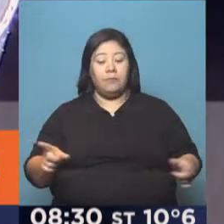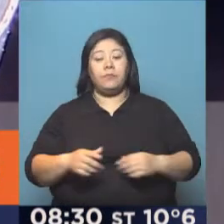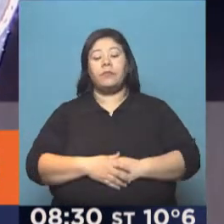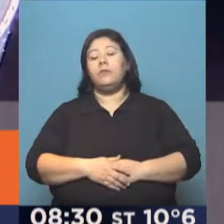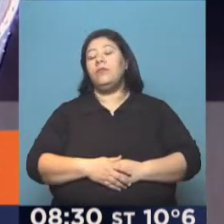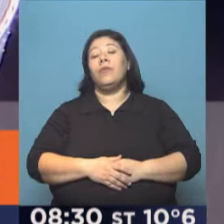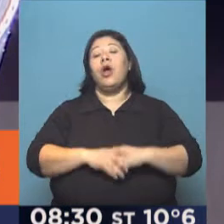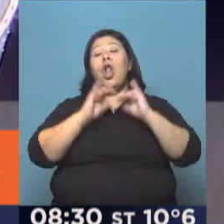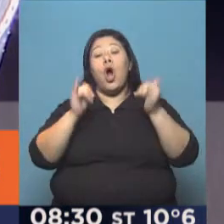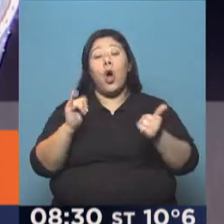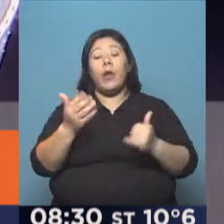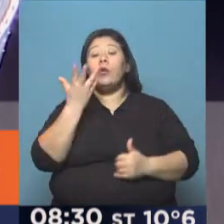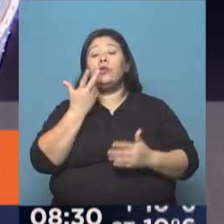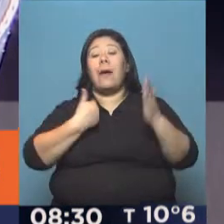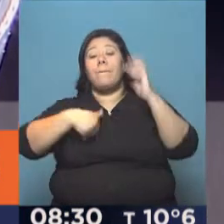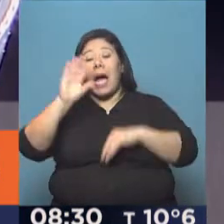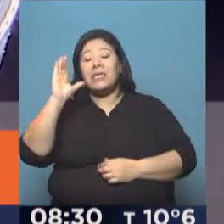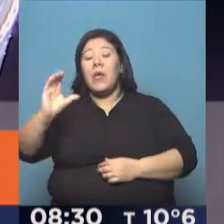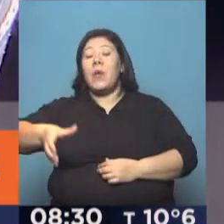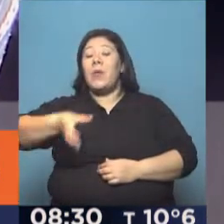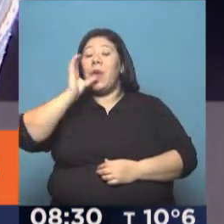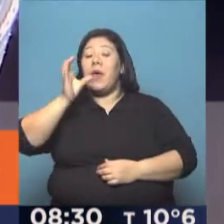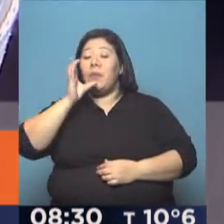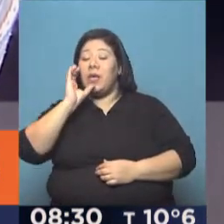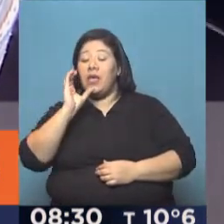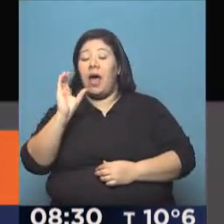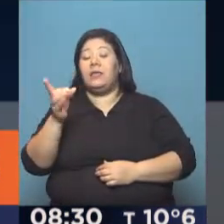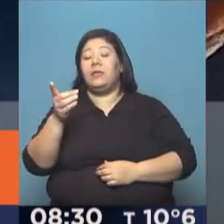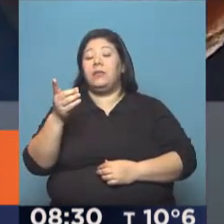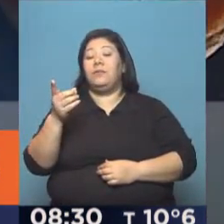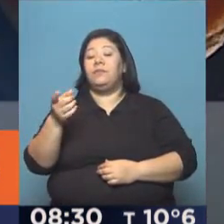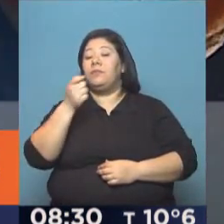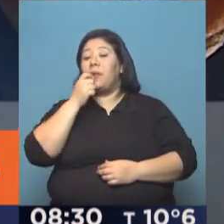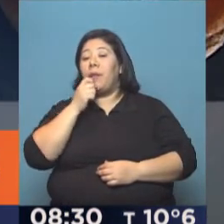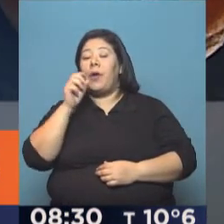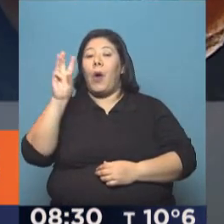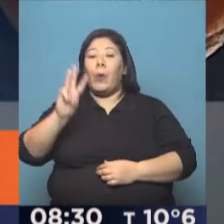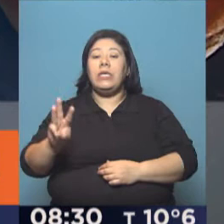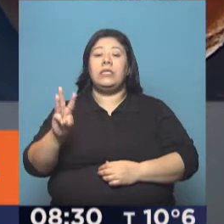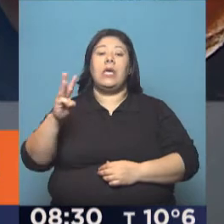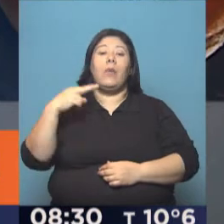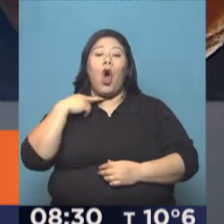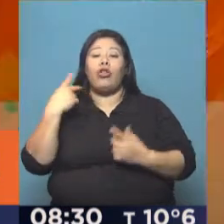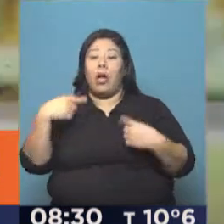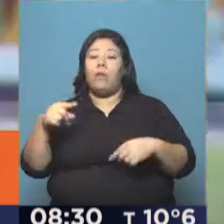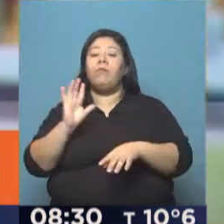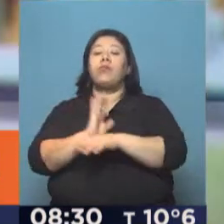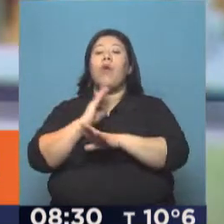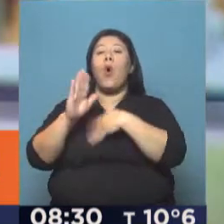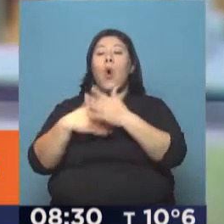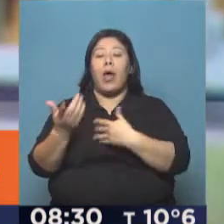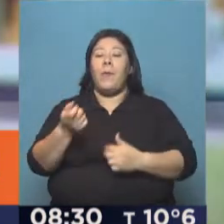bebidas destiladas. A veces las usan como prendas en juegos muy peligrosos.